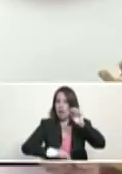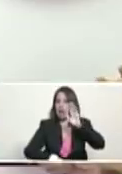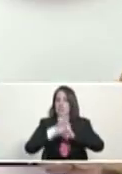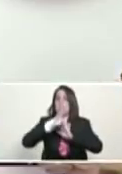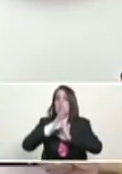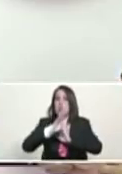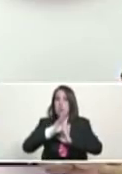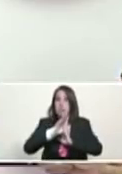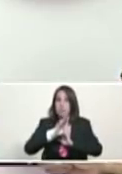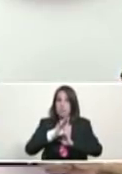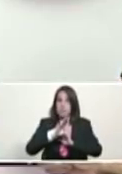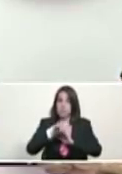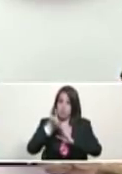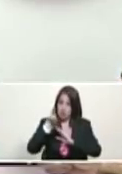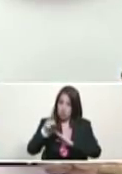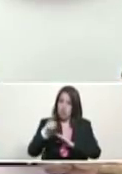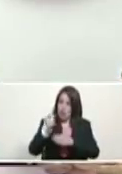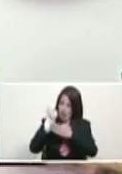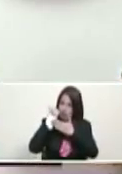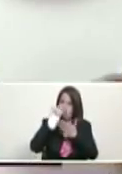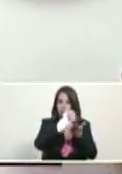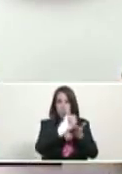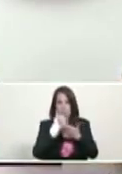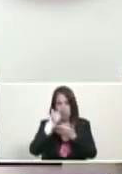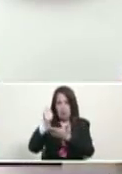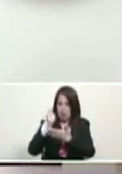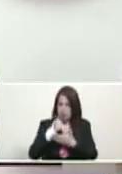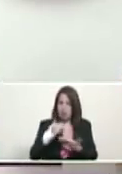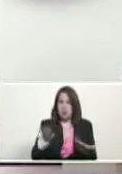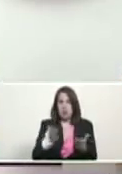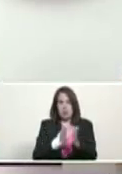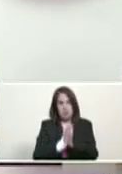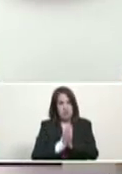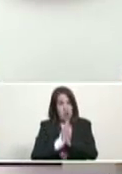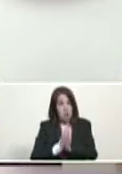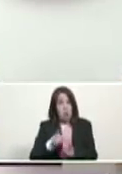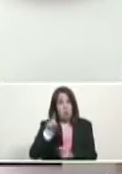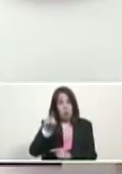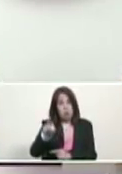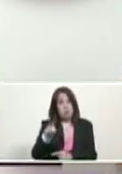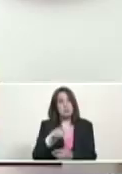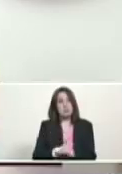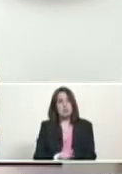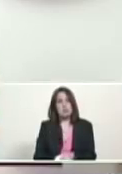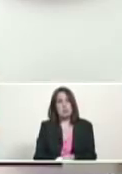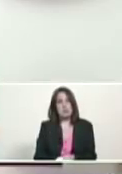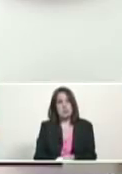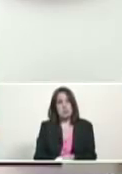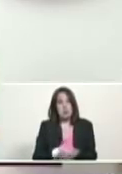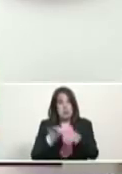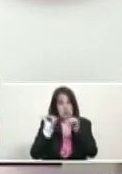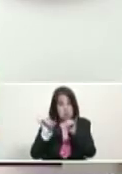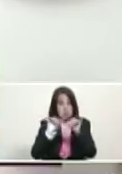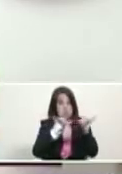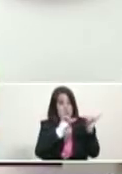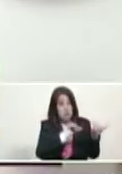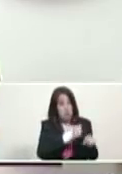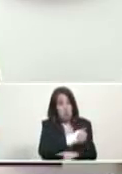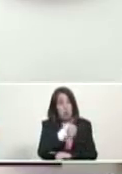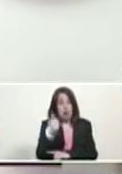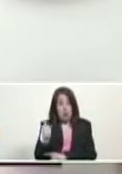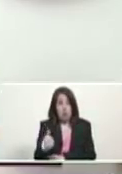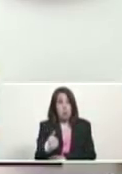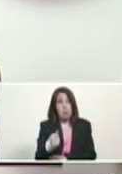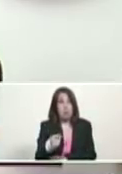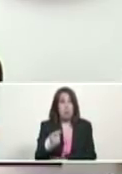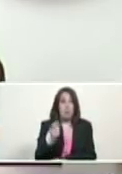Hágalo por ustedes, compatriota, por ustedes. Háganlo. Por ti, hermana, compañera. Por ti, compañero. Por ti,